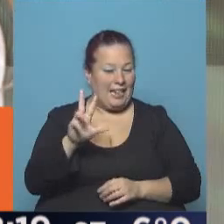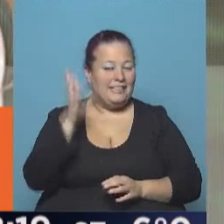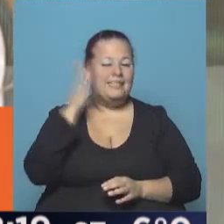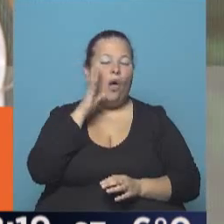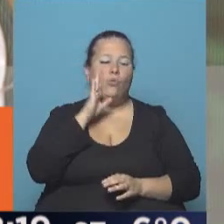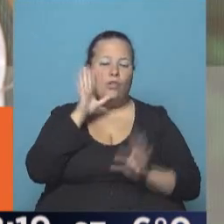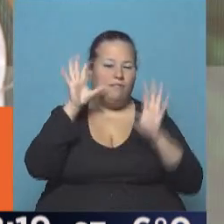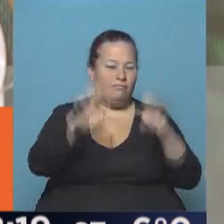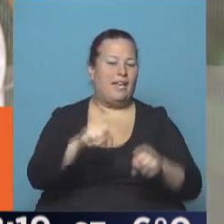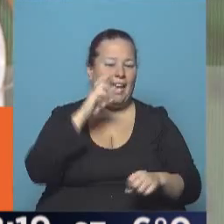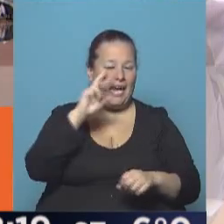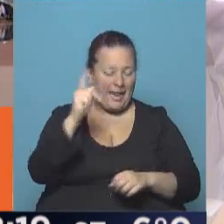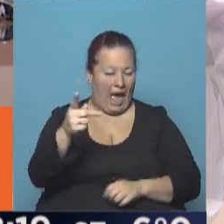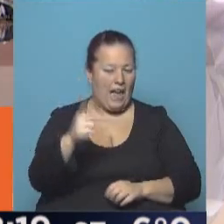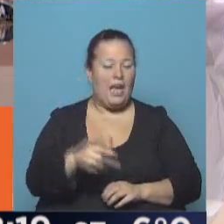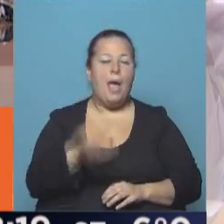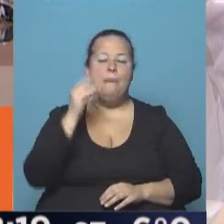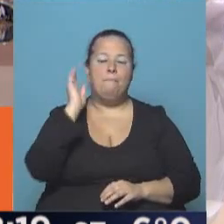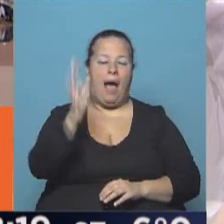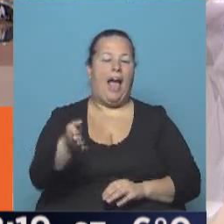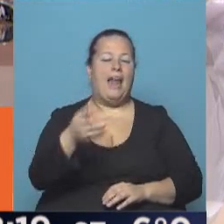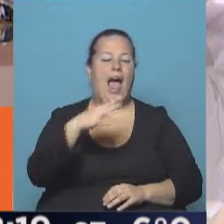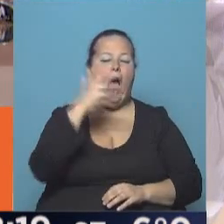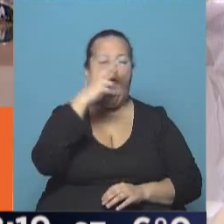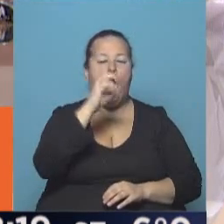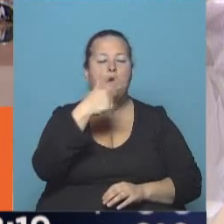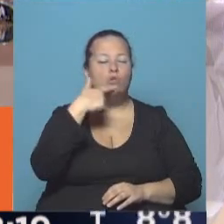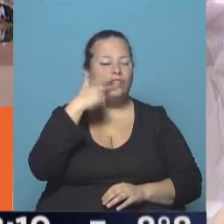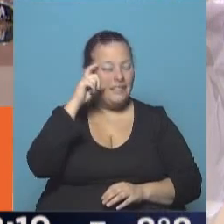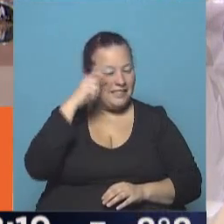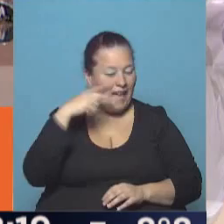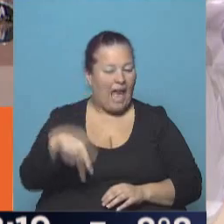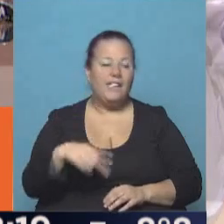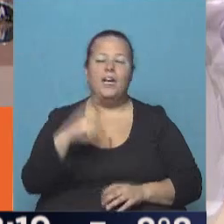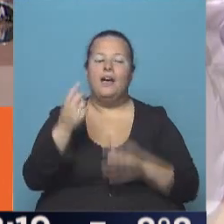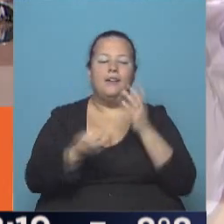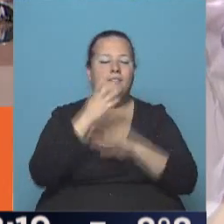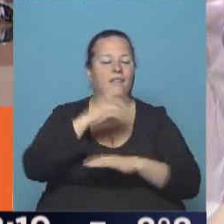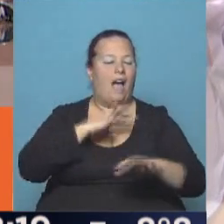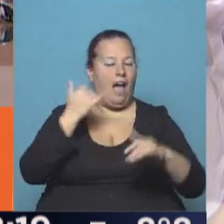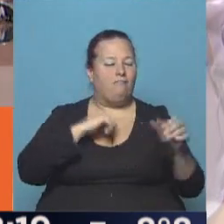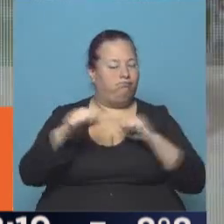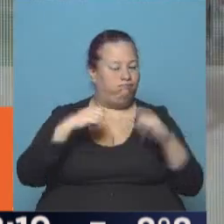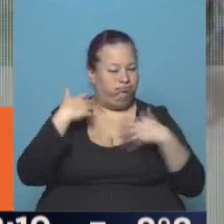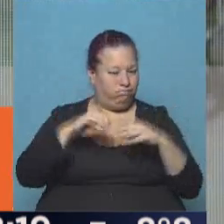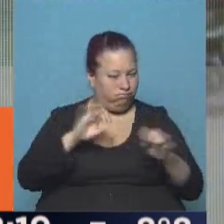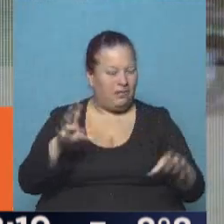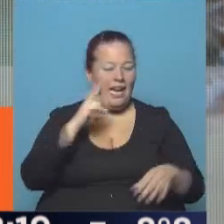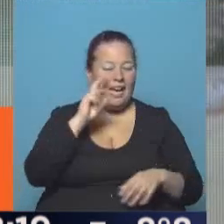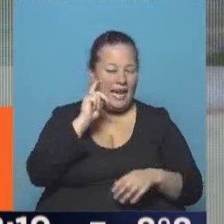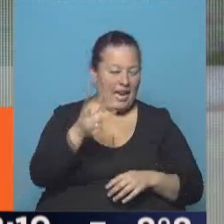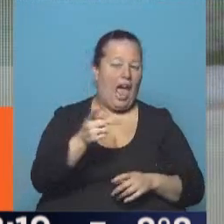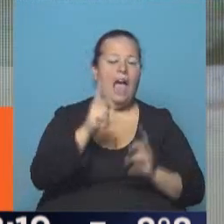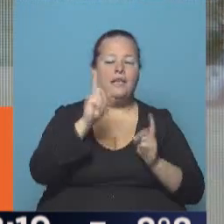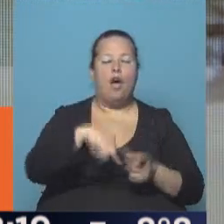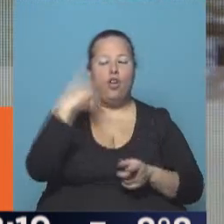Unidos invadió Irak para derrocar a Saddam Hussein, se creó una desestabilización muy grande, tanto en Irak como en